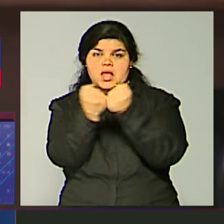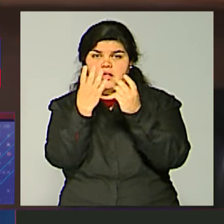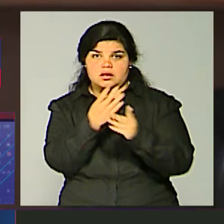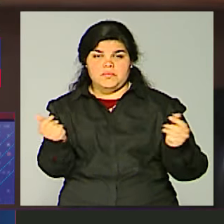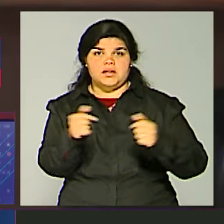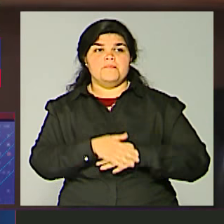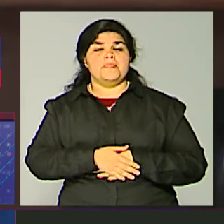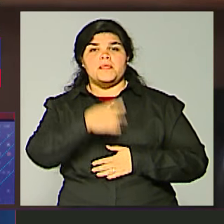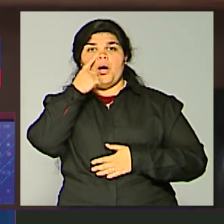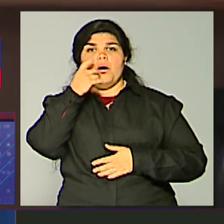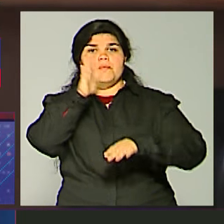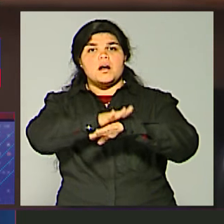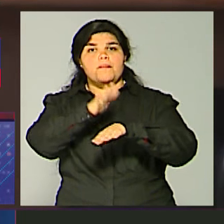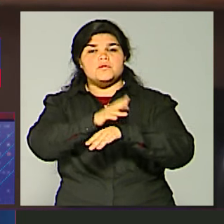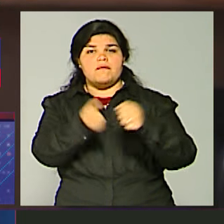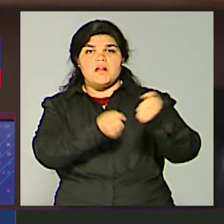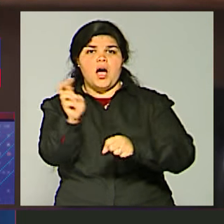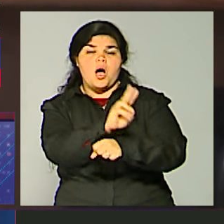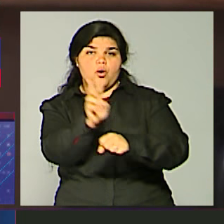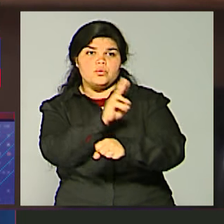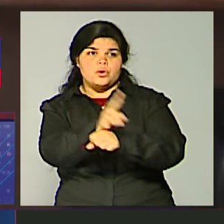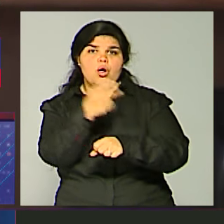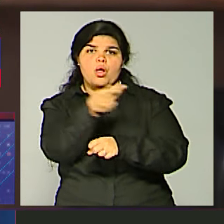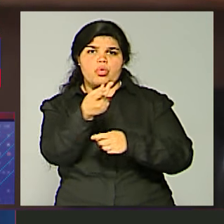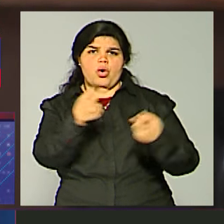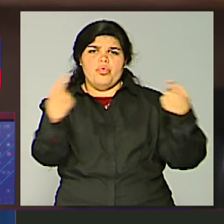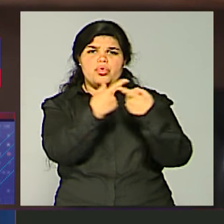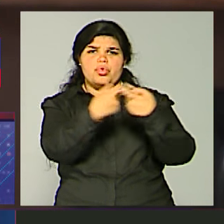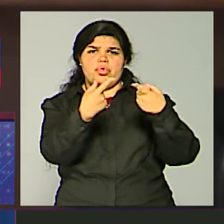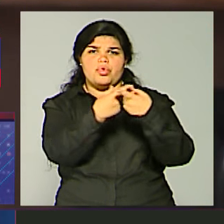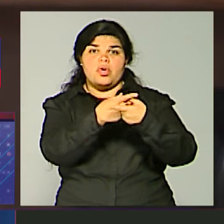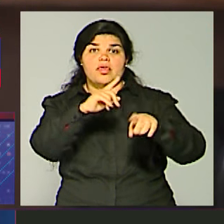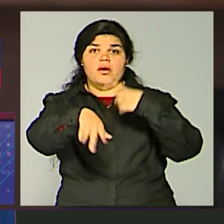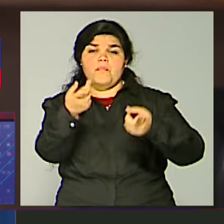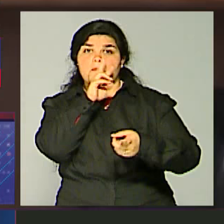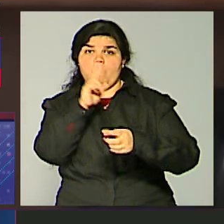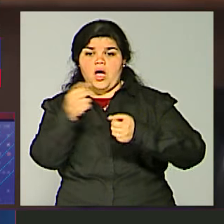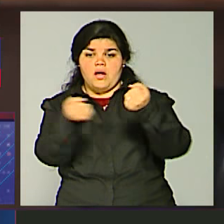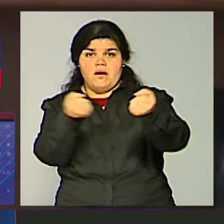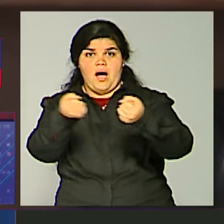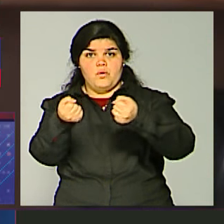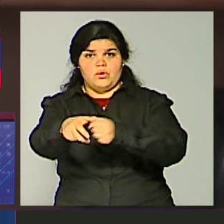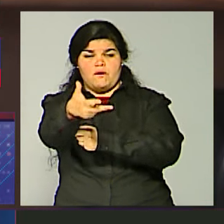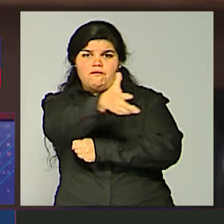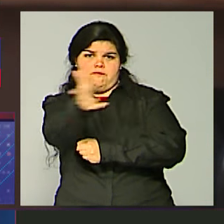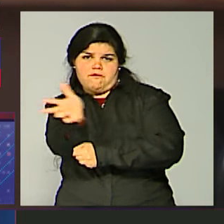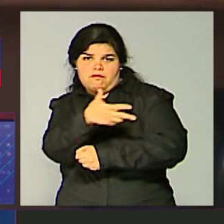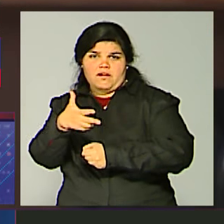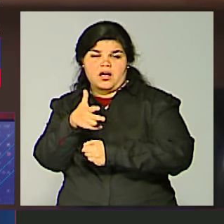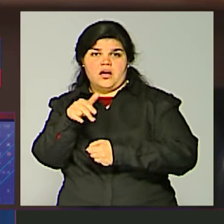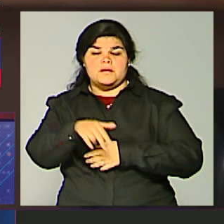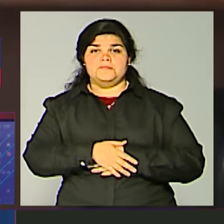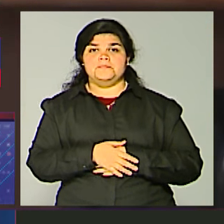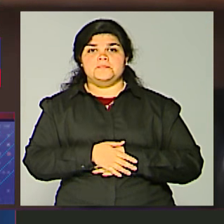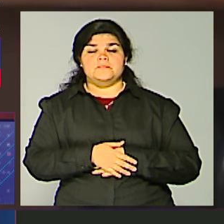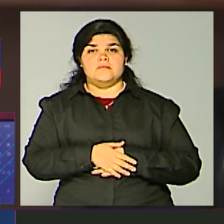ambos mantuvieron una discusión en el que terminó con la marcha de Julieta Silva, cuando toma el auto y arranca sola, ¿no? De acuerdo